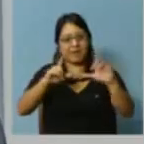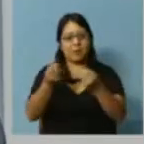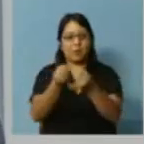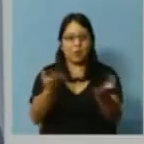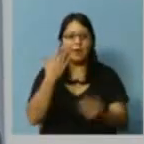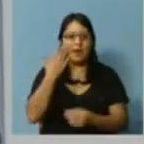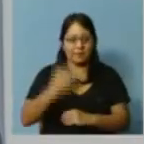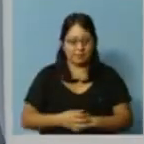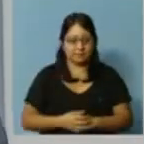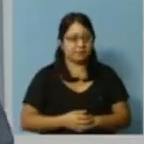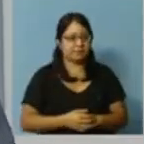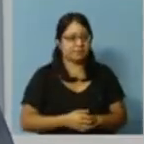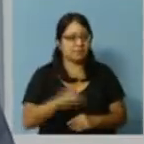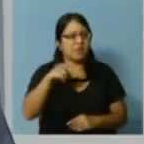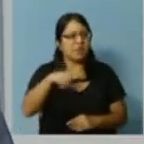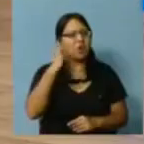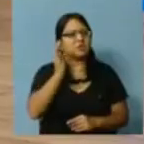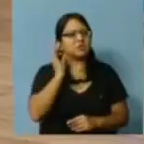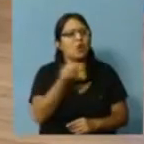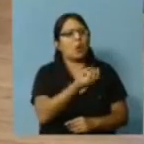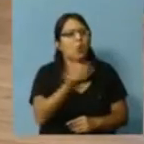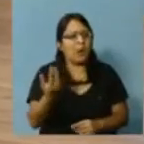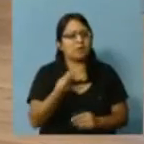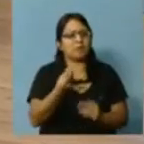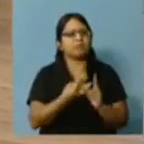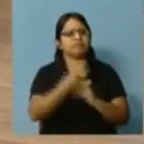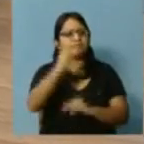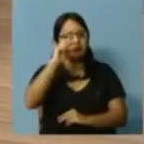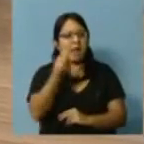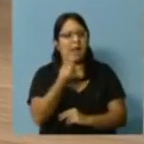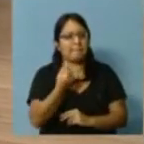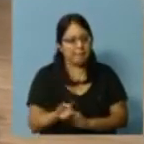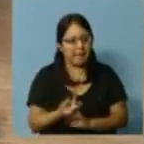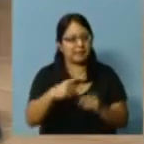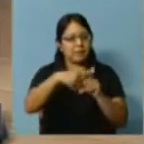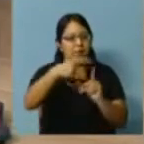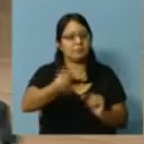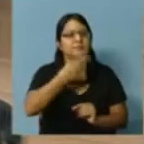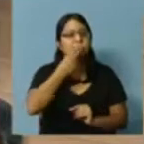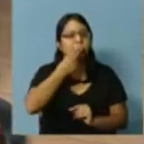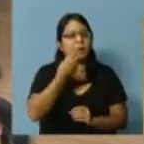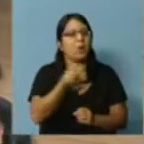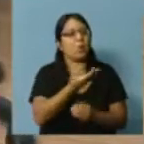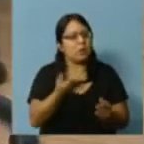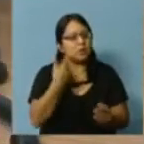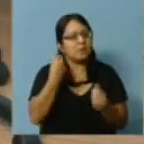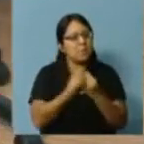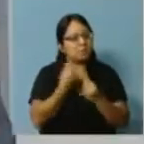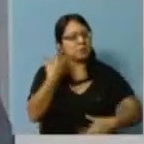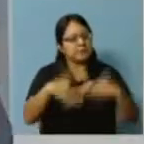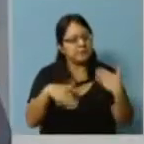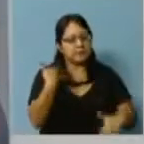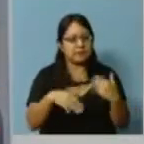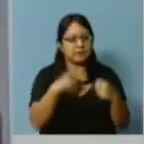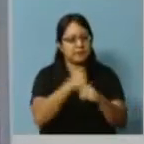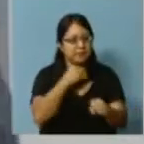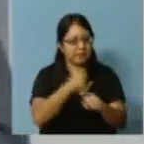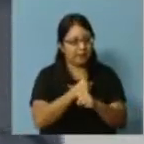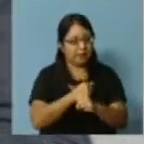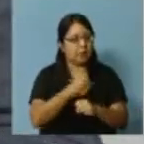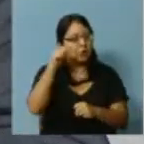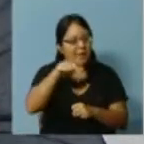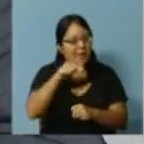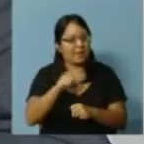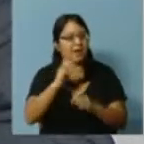nada primera pregunta las gestiones no por el precio del tabaco son arduas las negociaciones que están llevando a cabo desde la cámara para